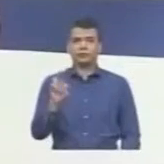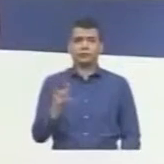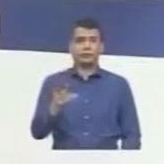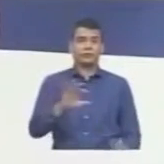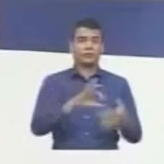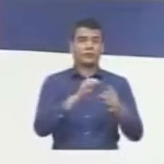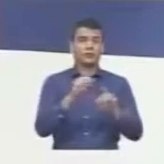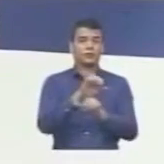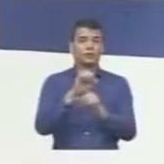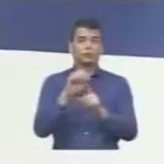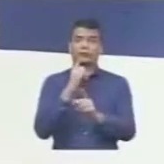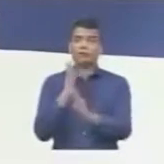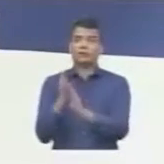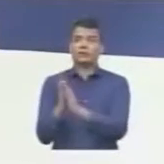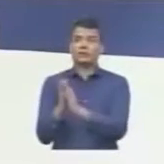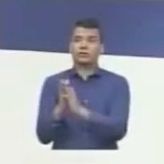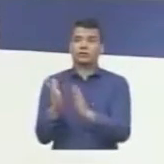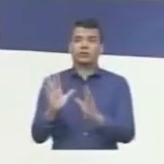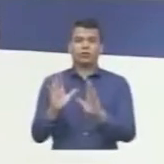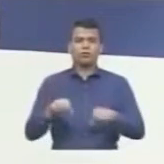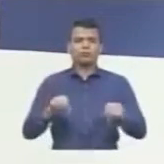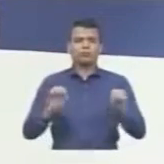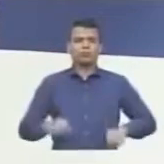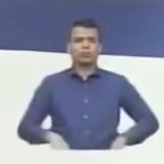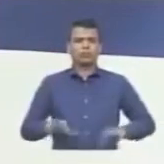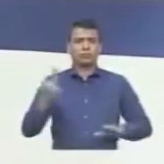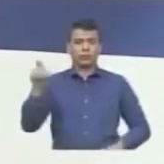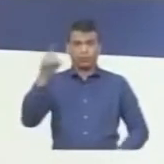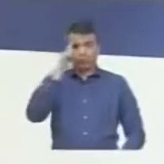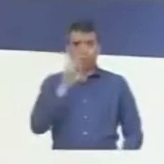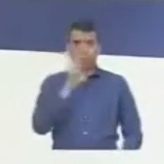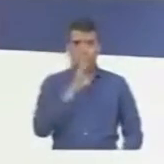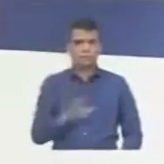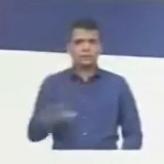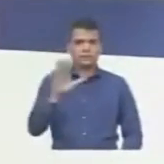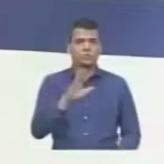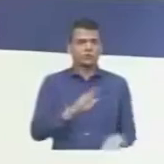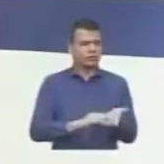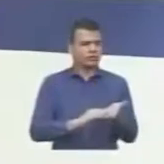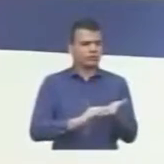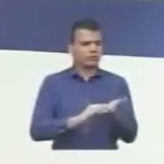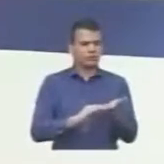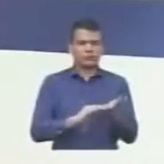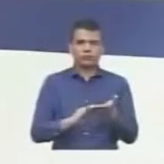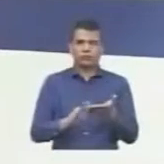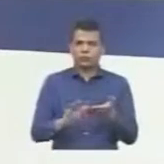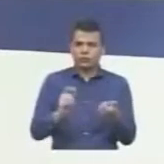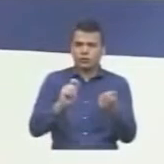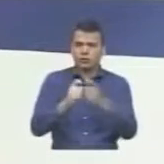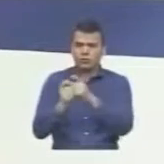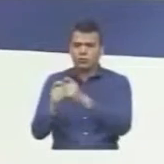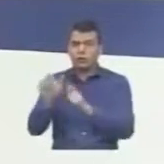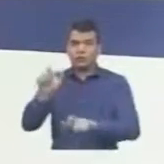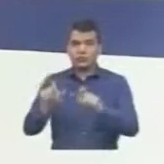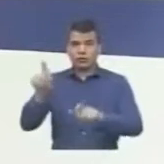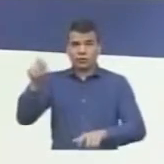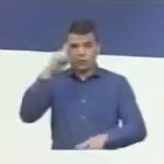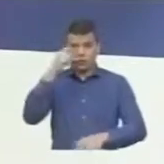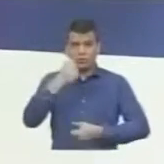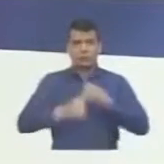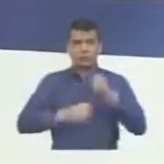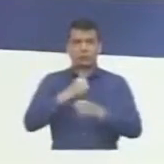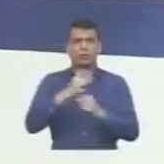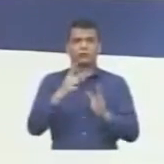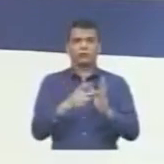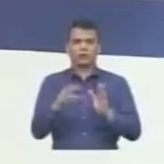En redes sociales circula falsa información sobre la supuesta autorización por parte del Gobierno Nacional del reajuste salarial para los servidores públicos correspondiente al año